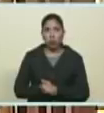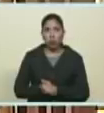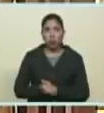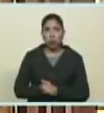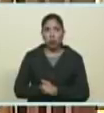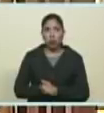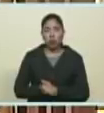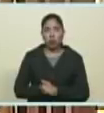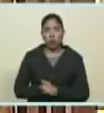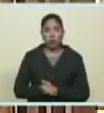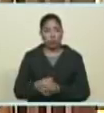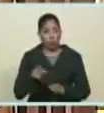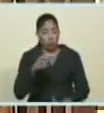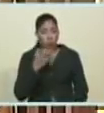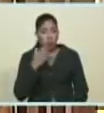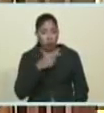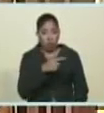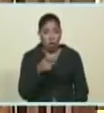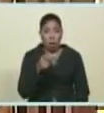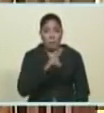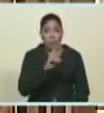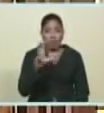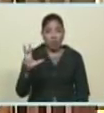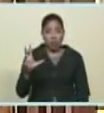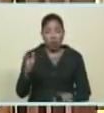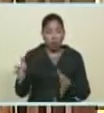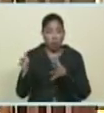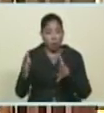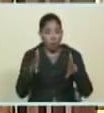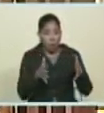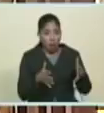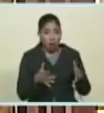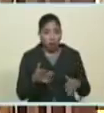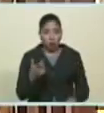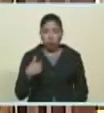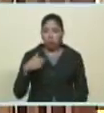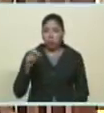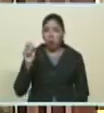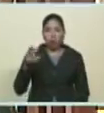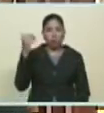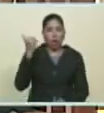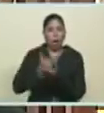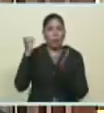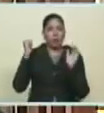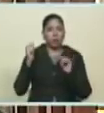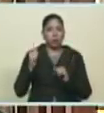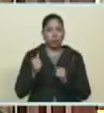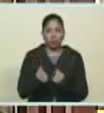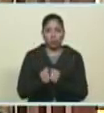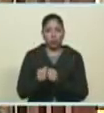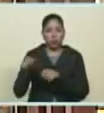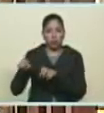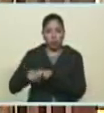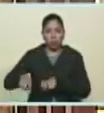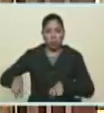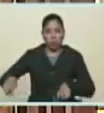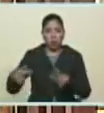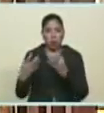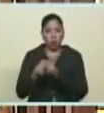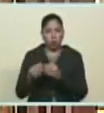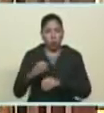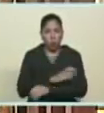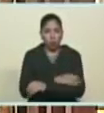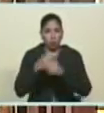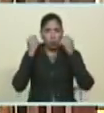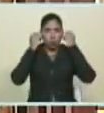amén yo. Y si hubieran ganado 23 gobernaciones, como decía Luis Vicente León, hubiera dicho amén. Y estuviera aquí con los 23 gobernadores de la oposición, porque